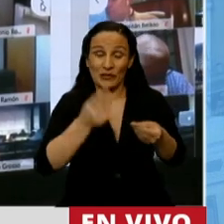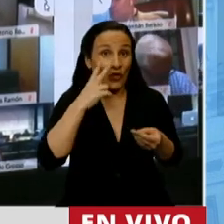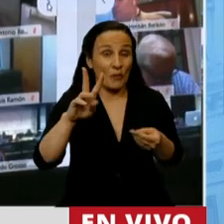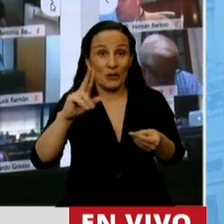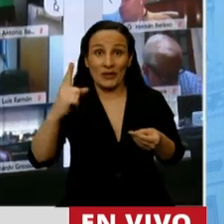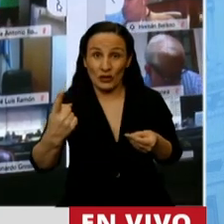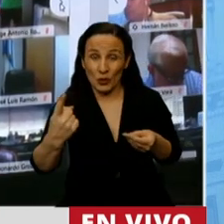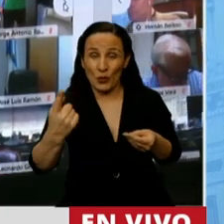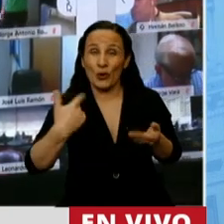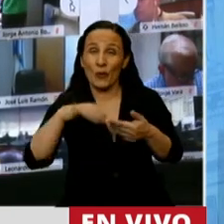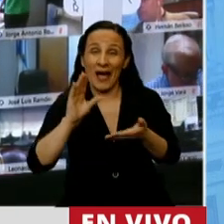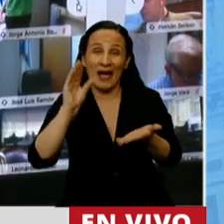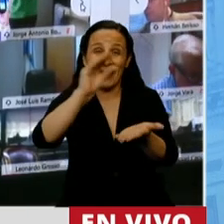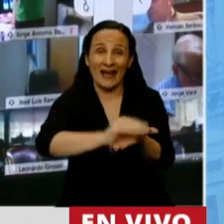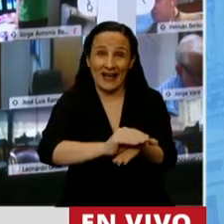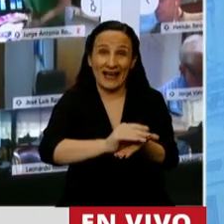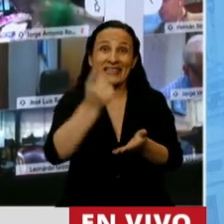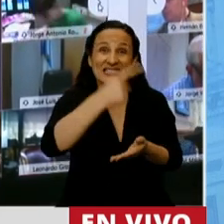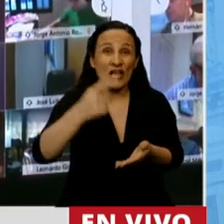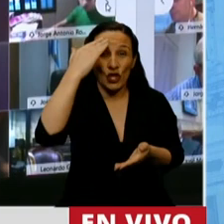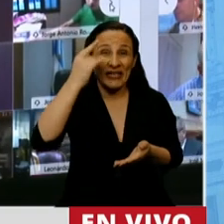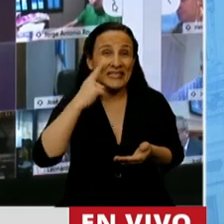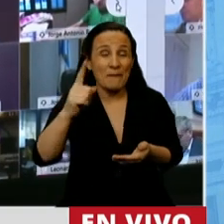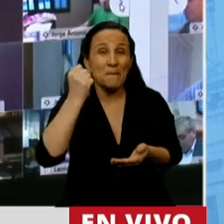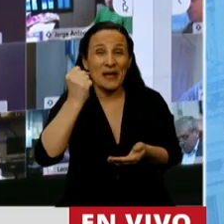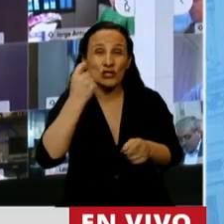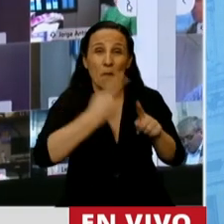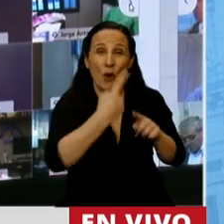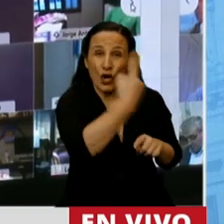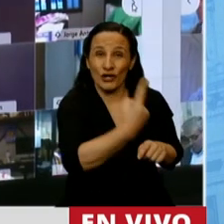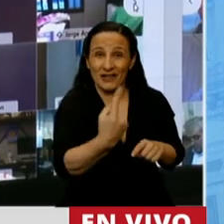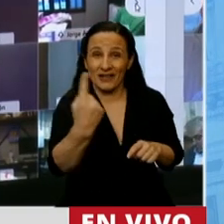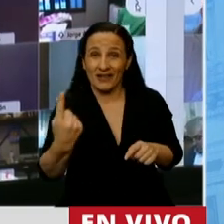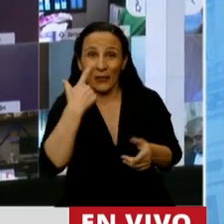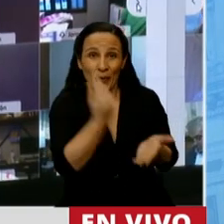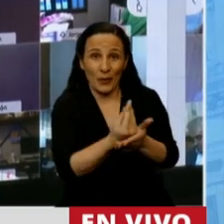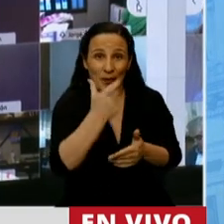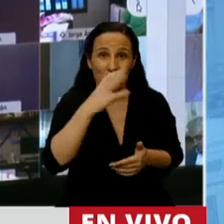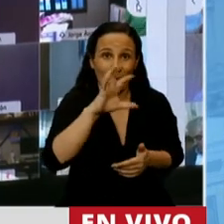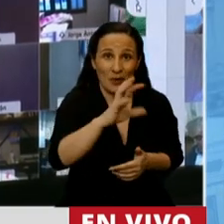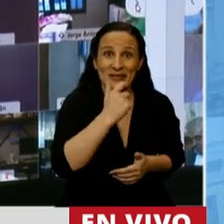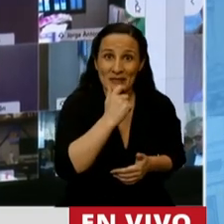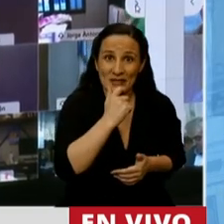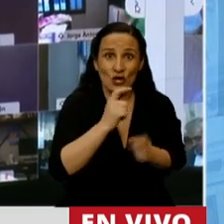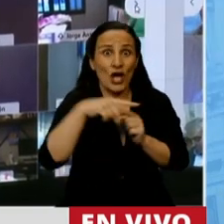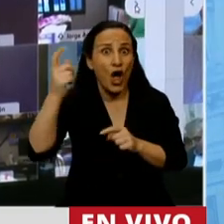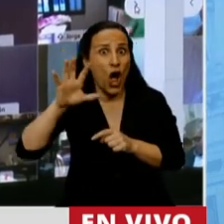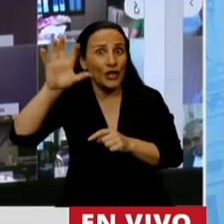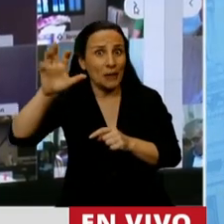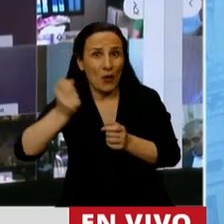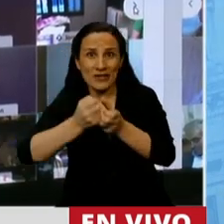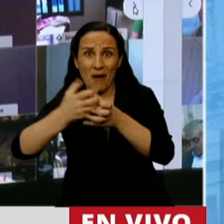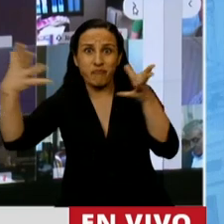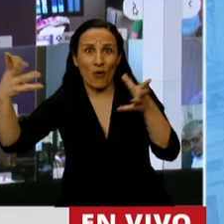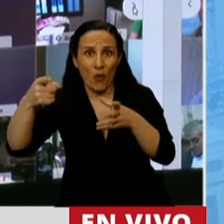Mendoza recibirá fondos equivalentes a 115 mil pesos por habitante. Otras provincias más importantes en